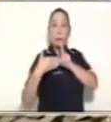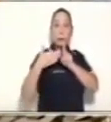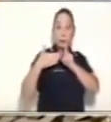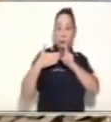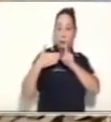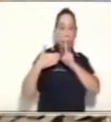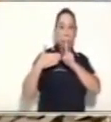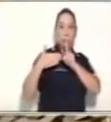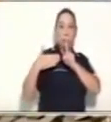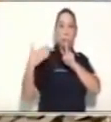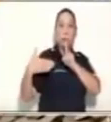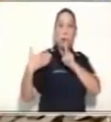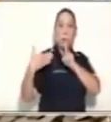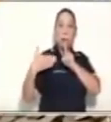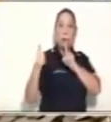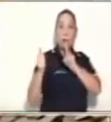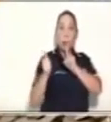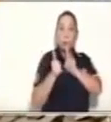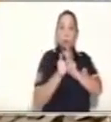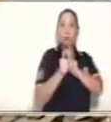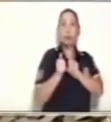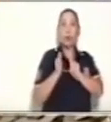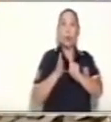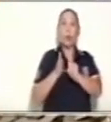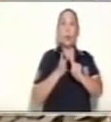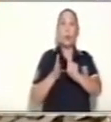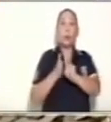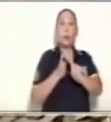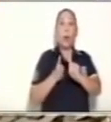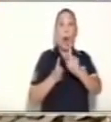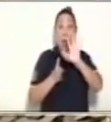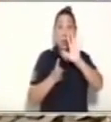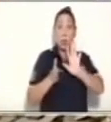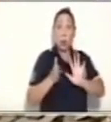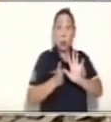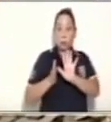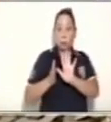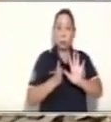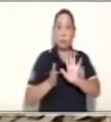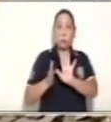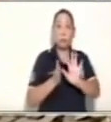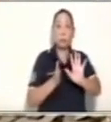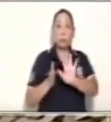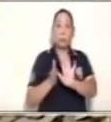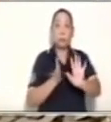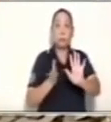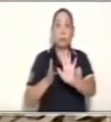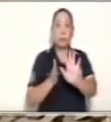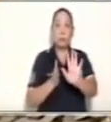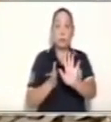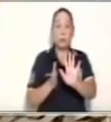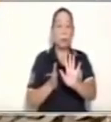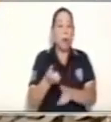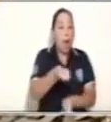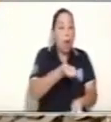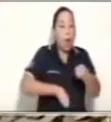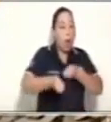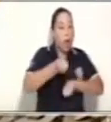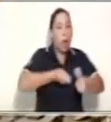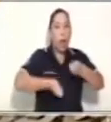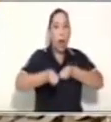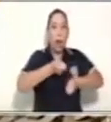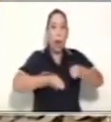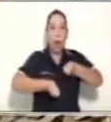El perrito las acompañaba hasta donde estaba el pozo, las esperaba,